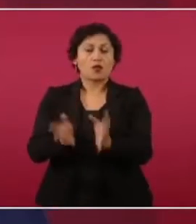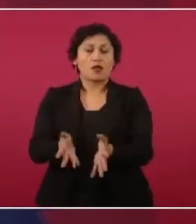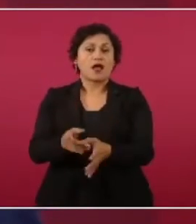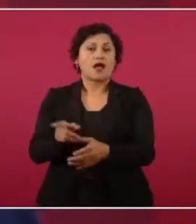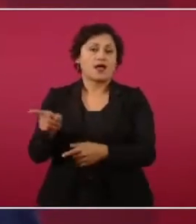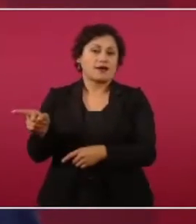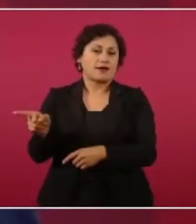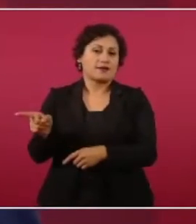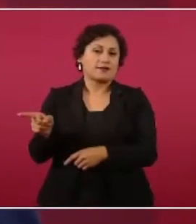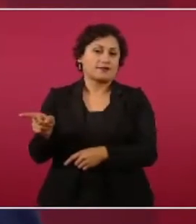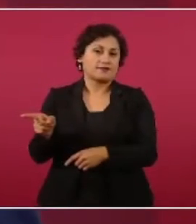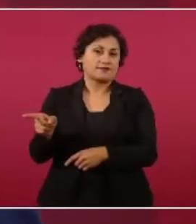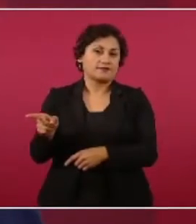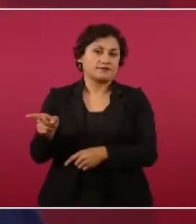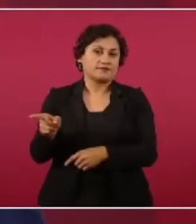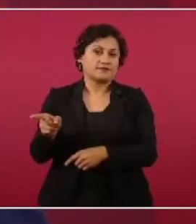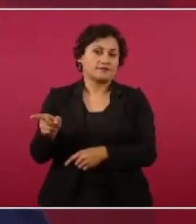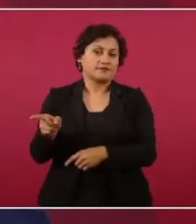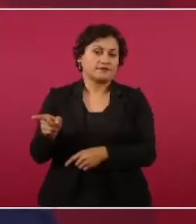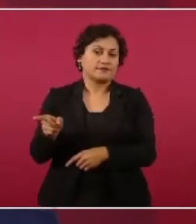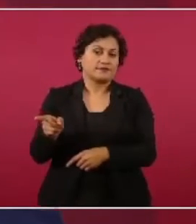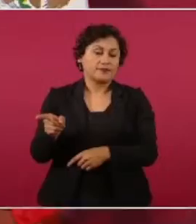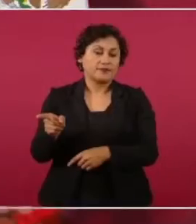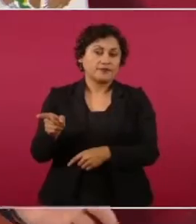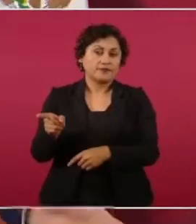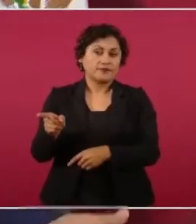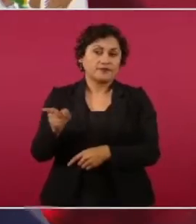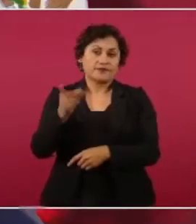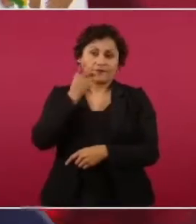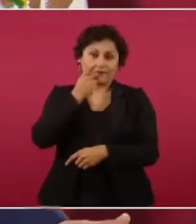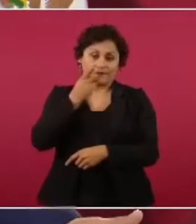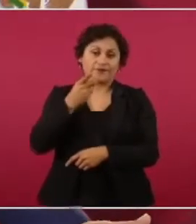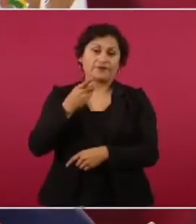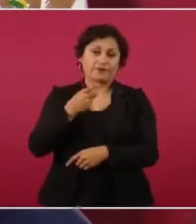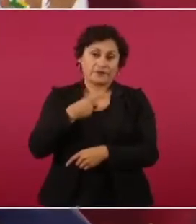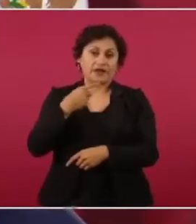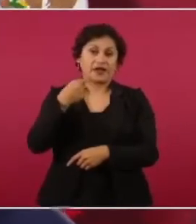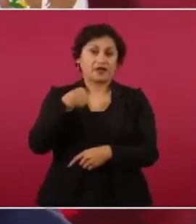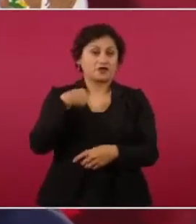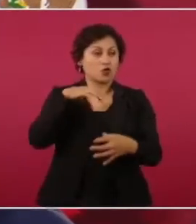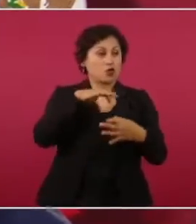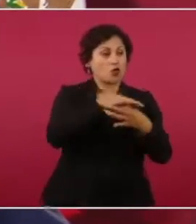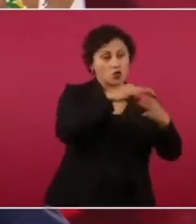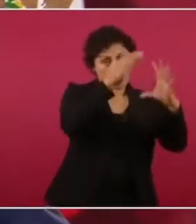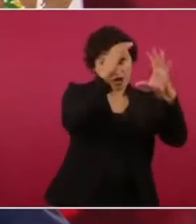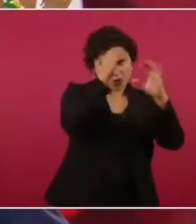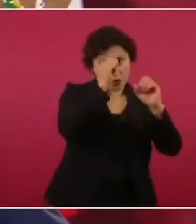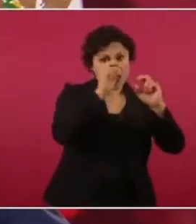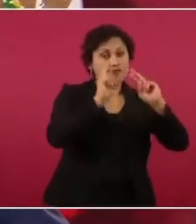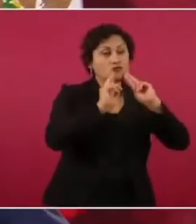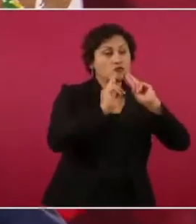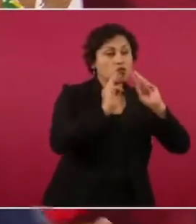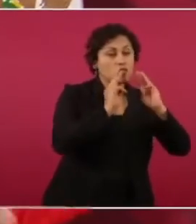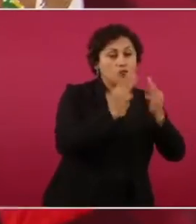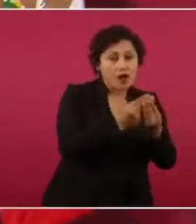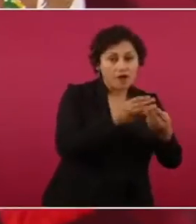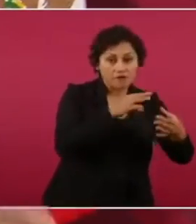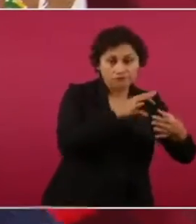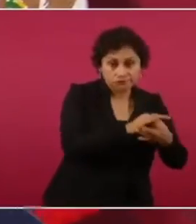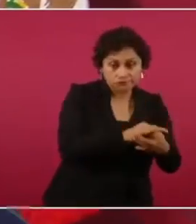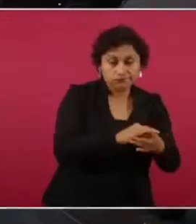de que tengo acuerdos con el narcotráfico. Lo que mencionaba